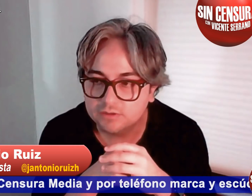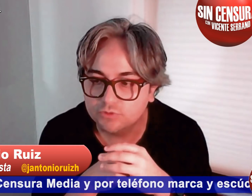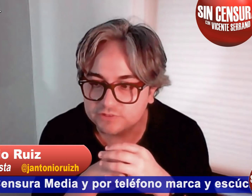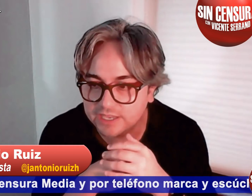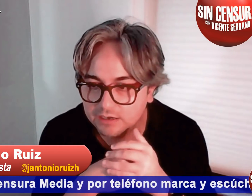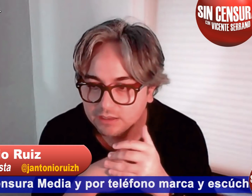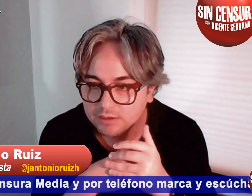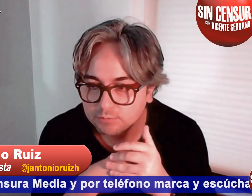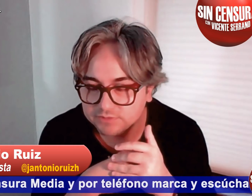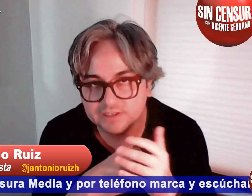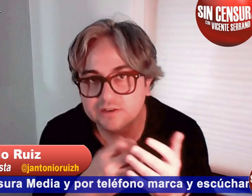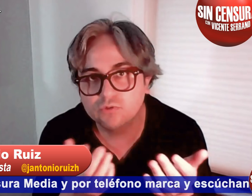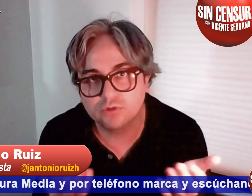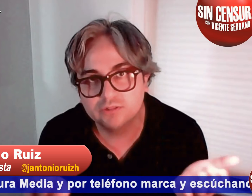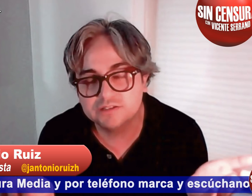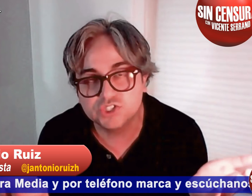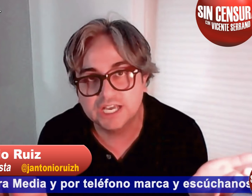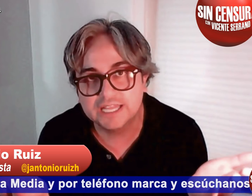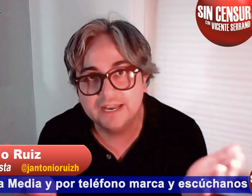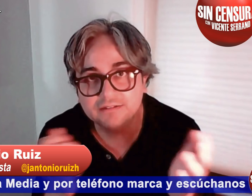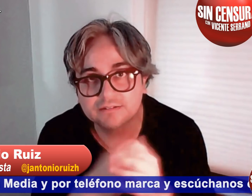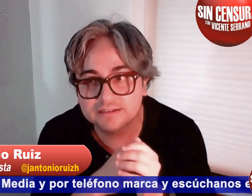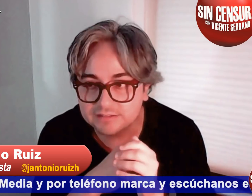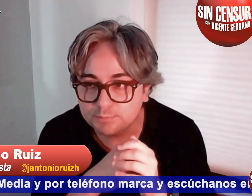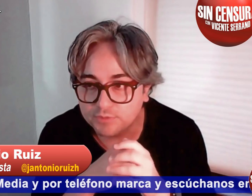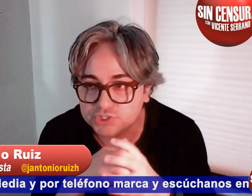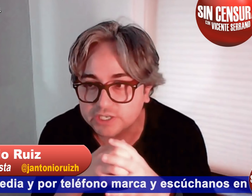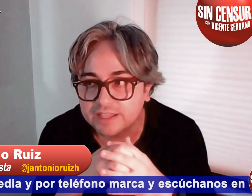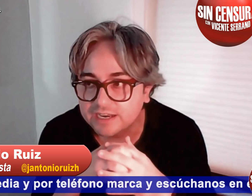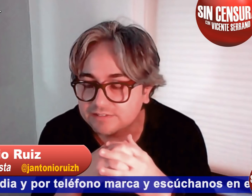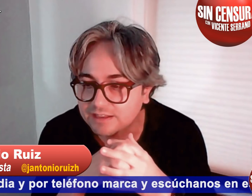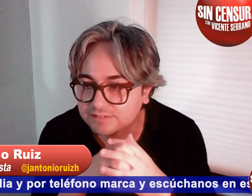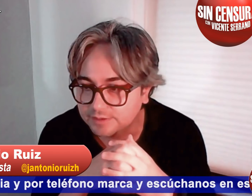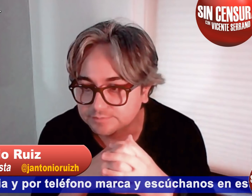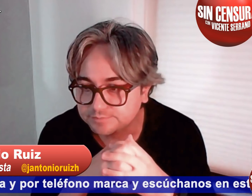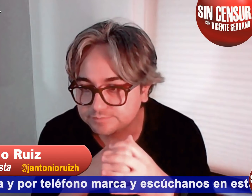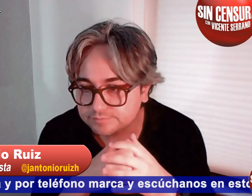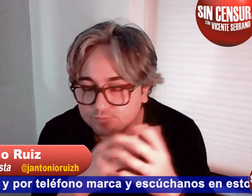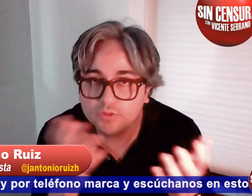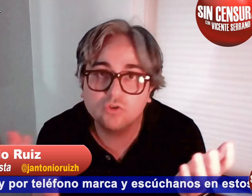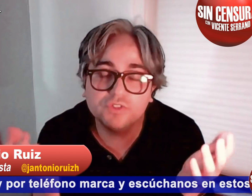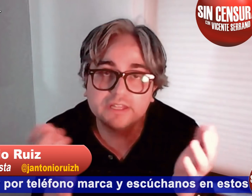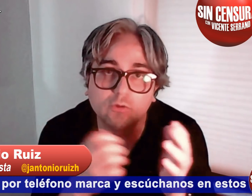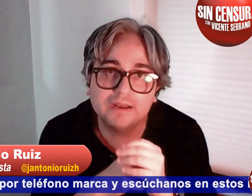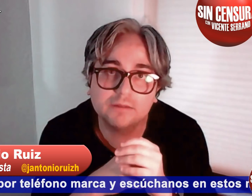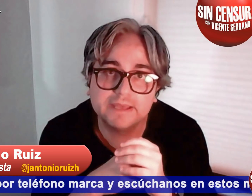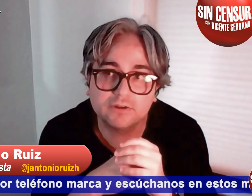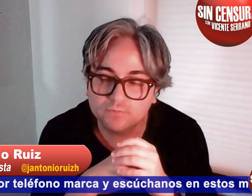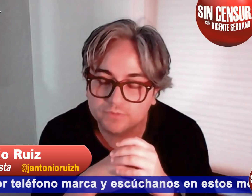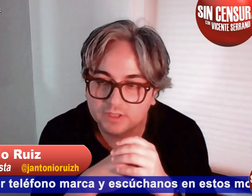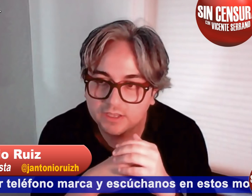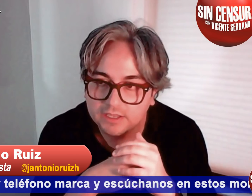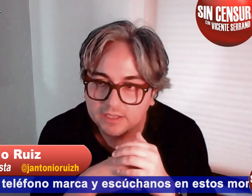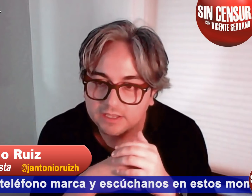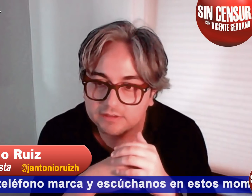poder judicial pues siguen ocurriendo las chingaderas, este tipo de chingaderas en las que con dinero baila el